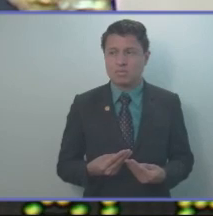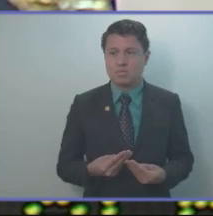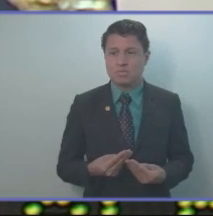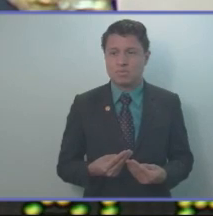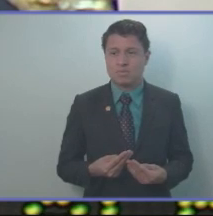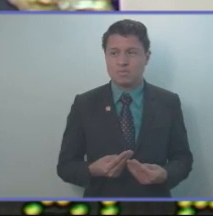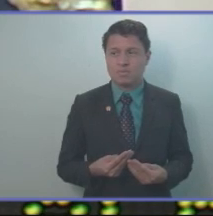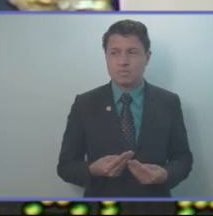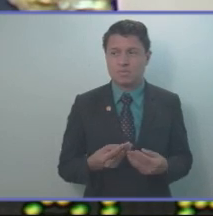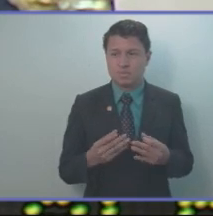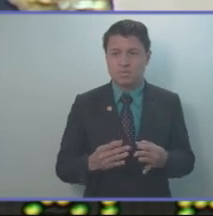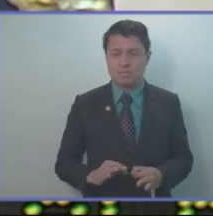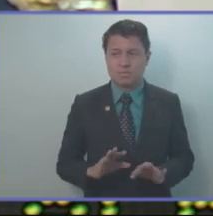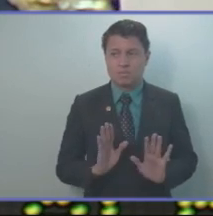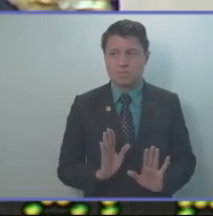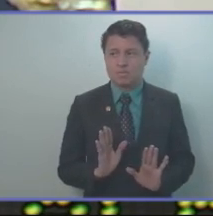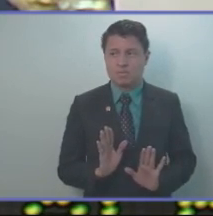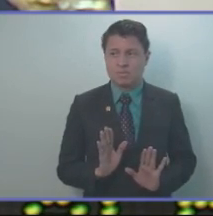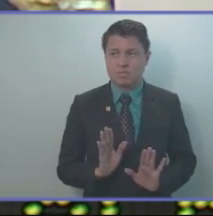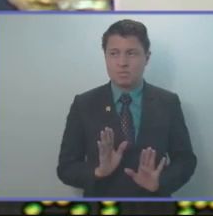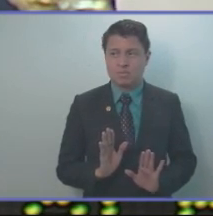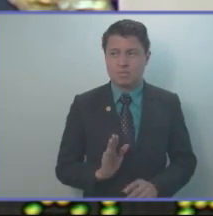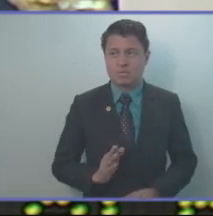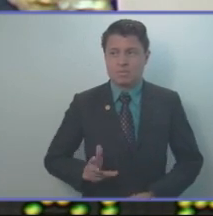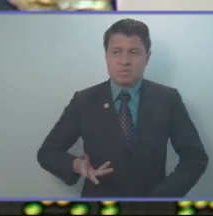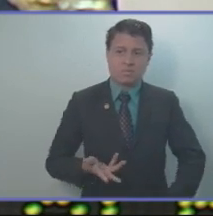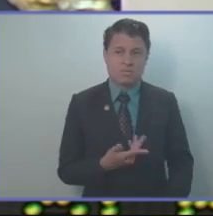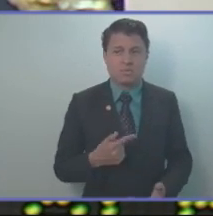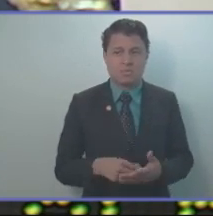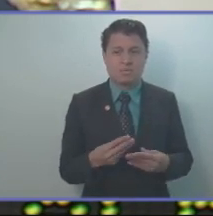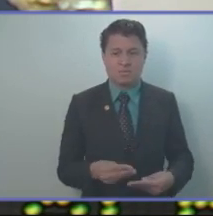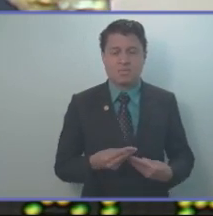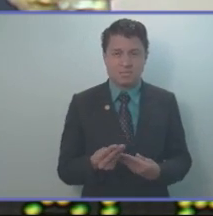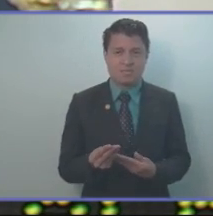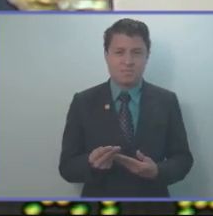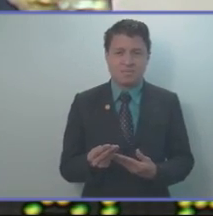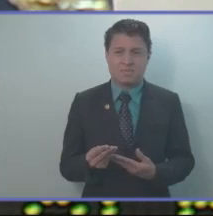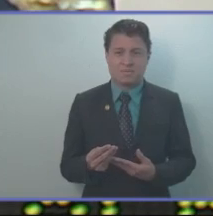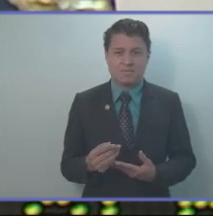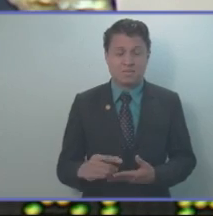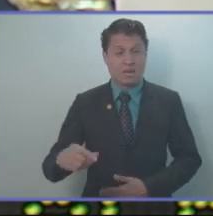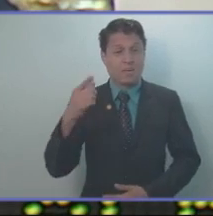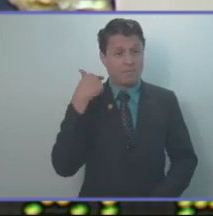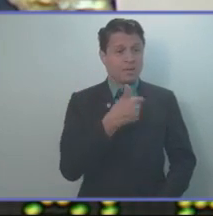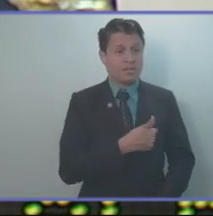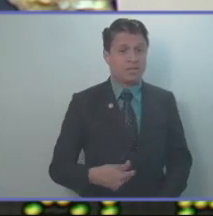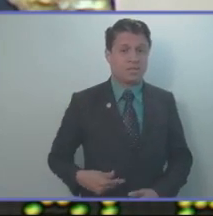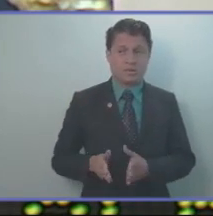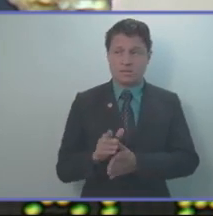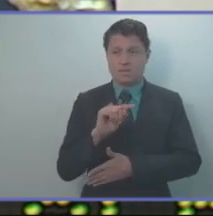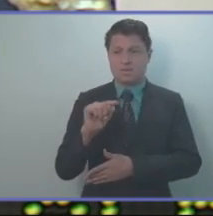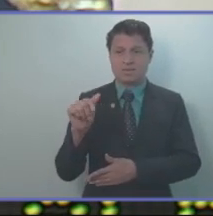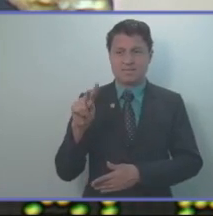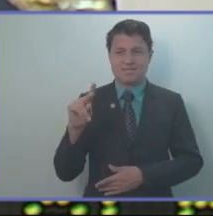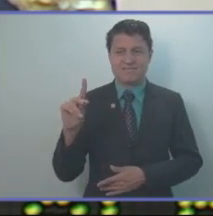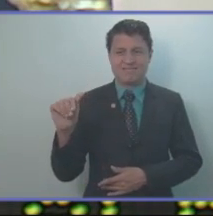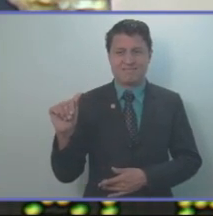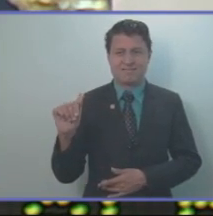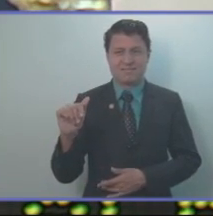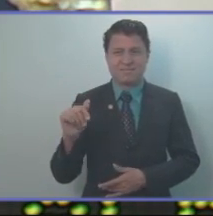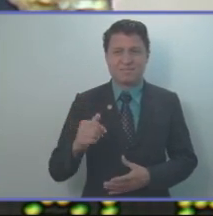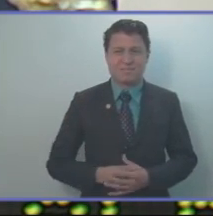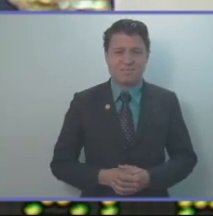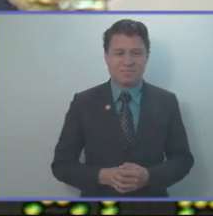pagar. Y hay un proceso que se sigue para eso. Felicitaciones al presidente de ANDA y a la institución por estar haciendo eso. Eso